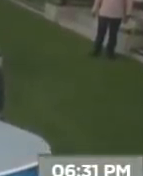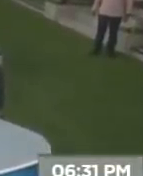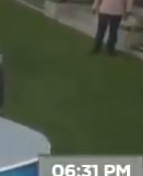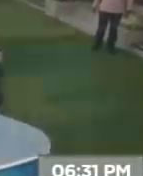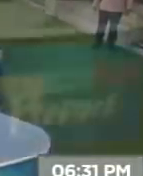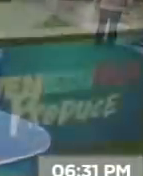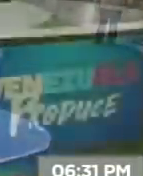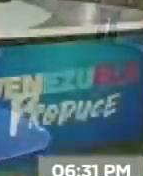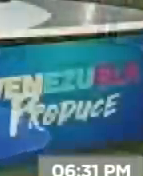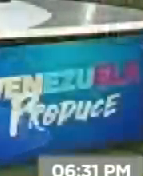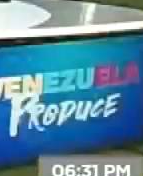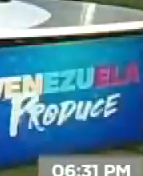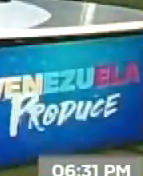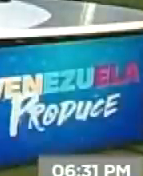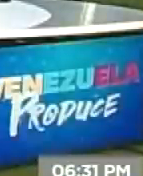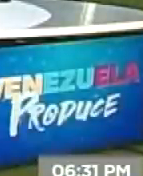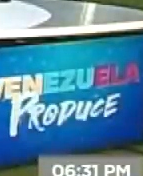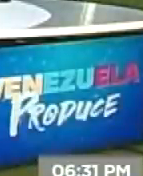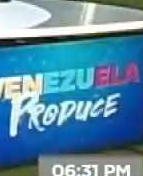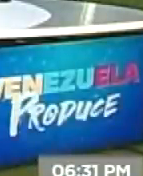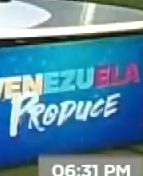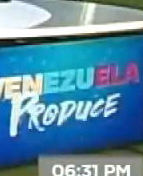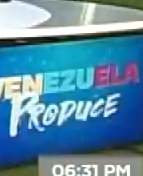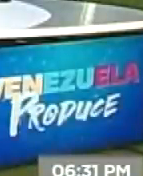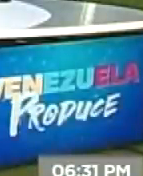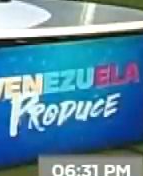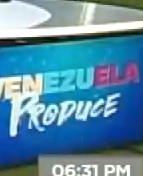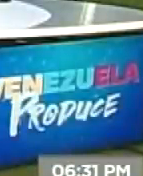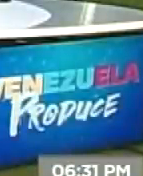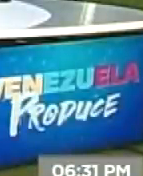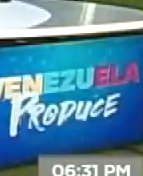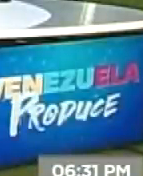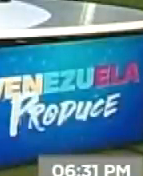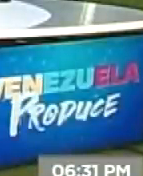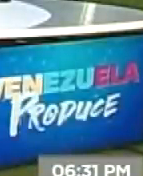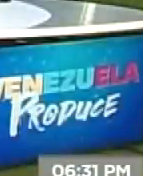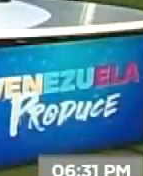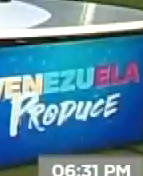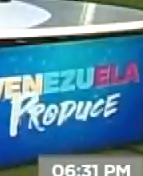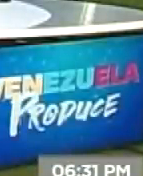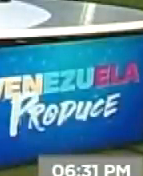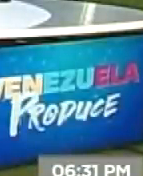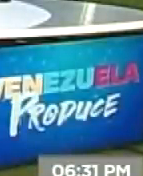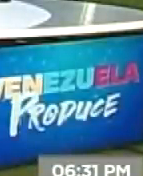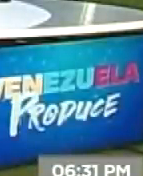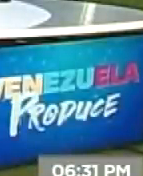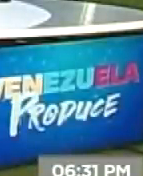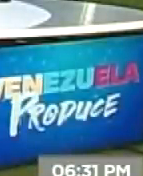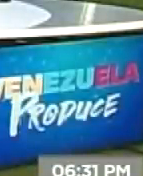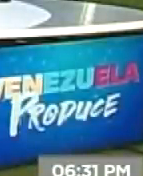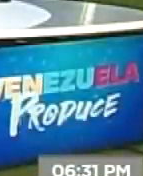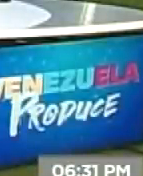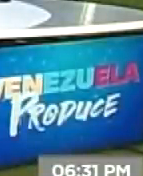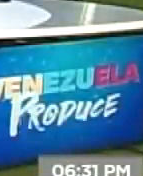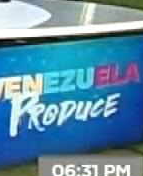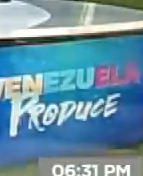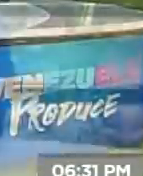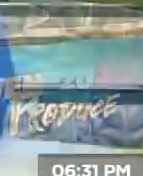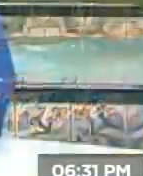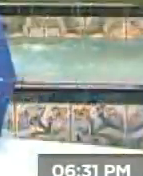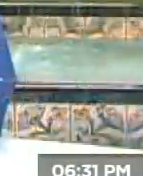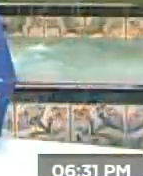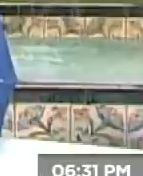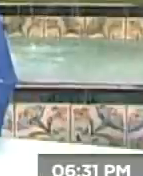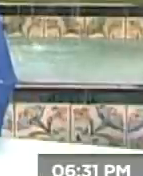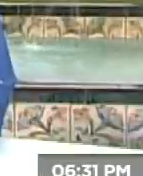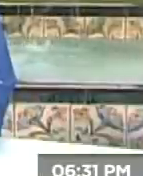bienvenidos a todos feliz post semana santa mis